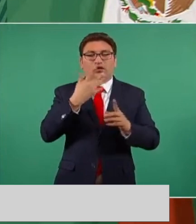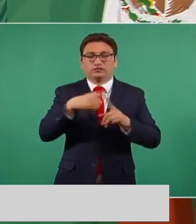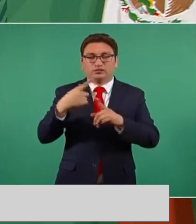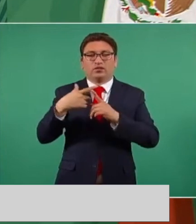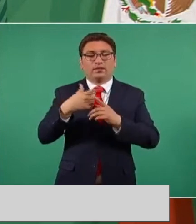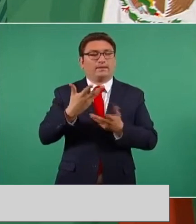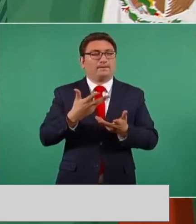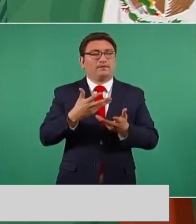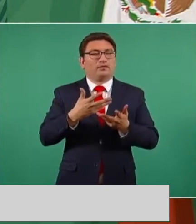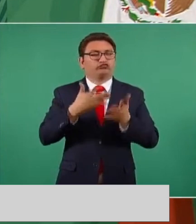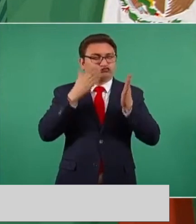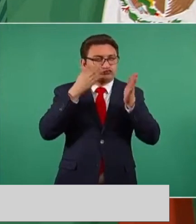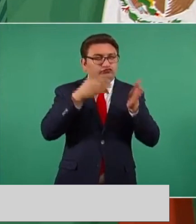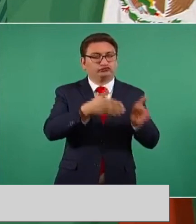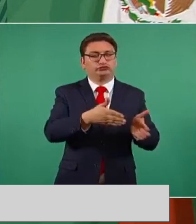a